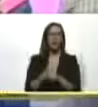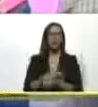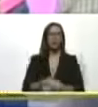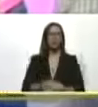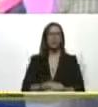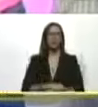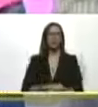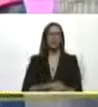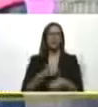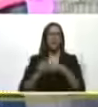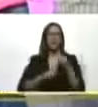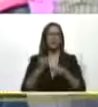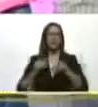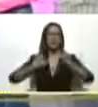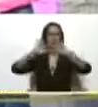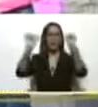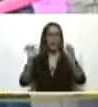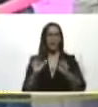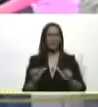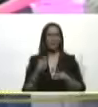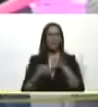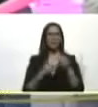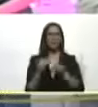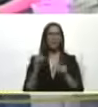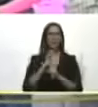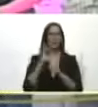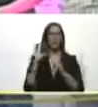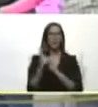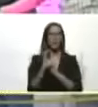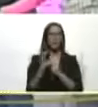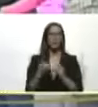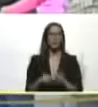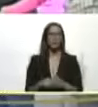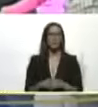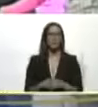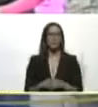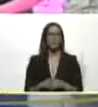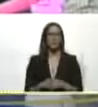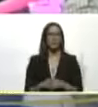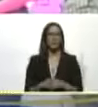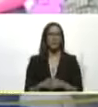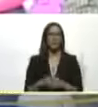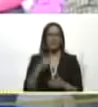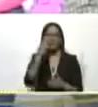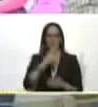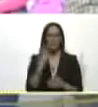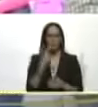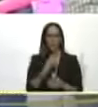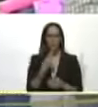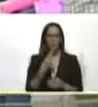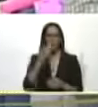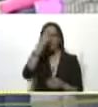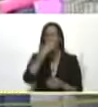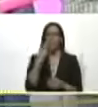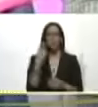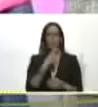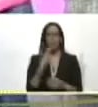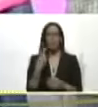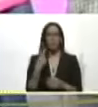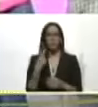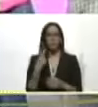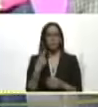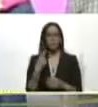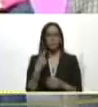haciendo arte haciendo cultura y les juro Le juro